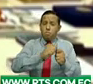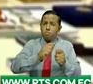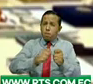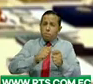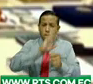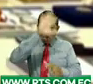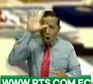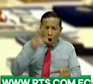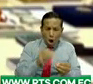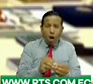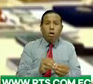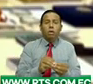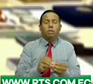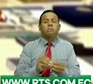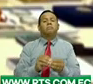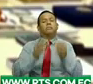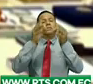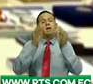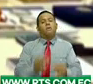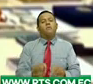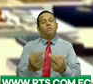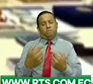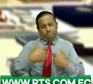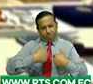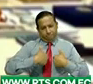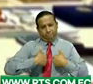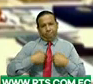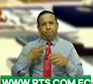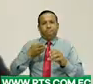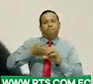hay duda que nosotros estaremos en la segunda